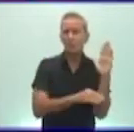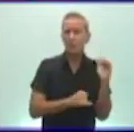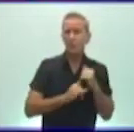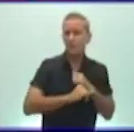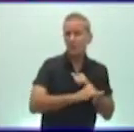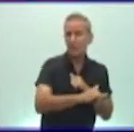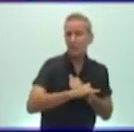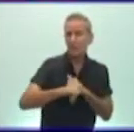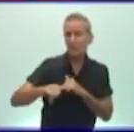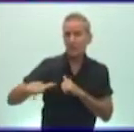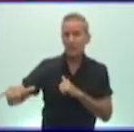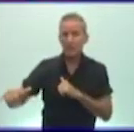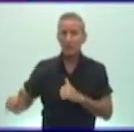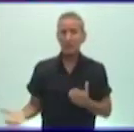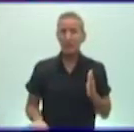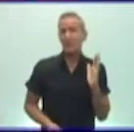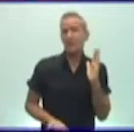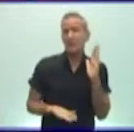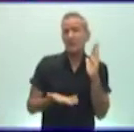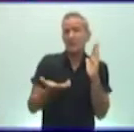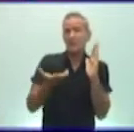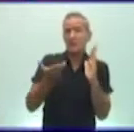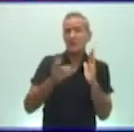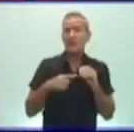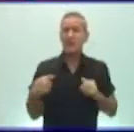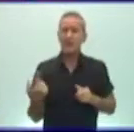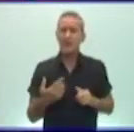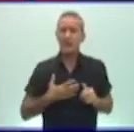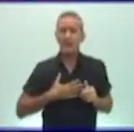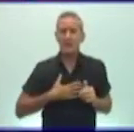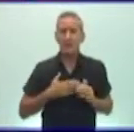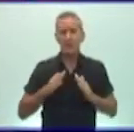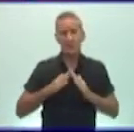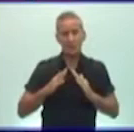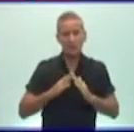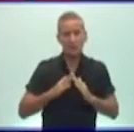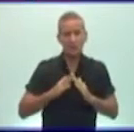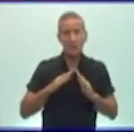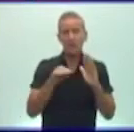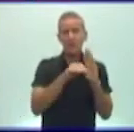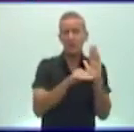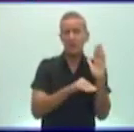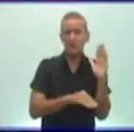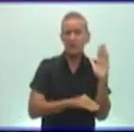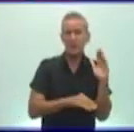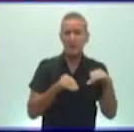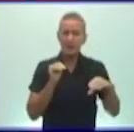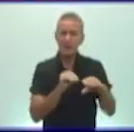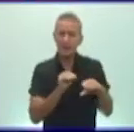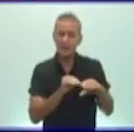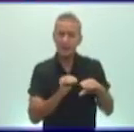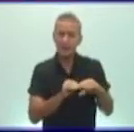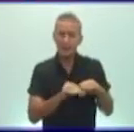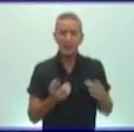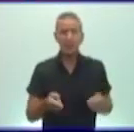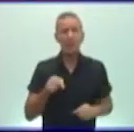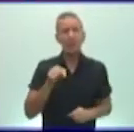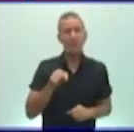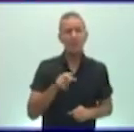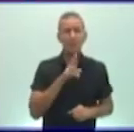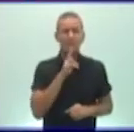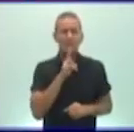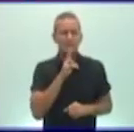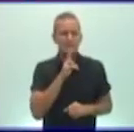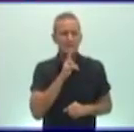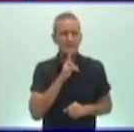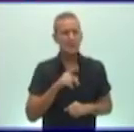y debemos incrementar en nuestros hogares las medidas de ahorro de este líquido vital. Es por ello